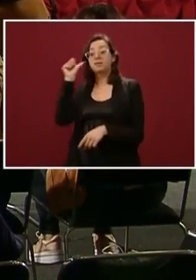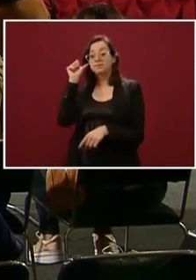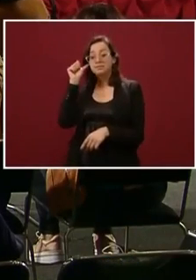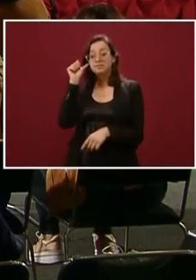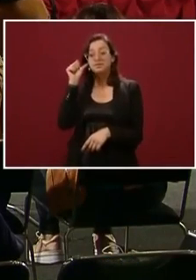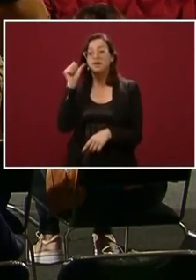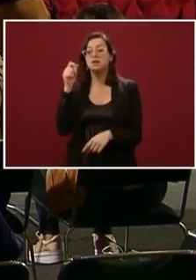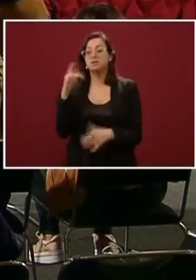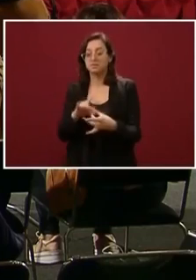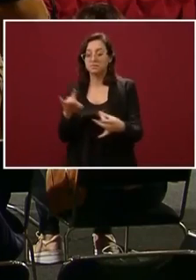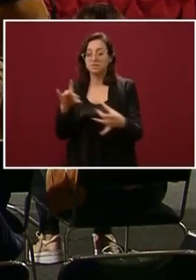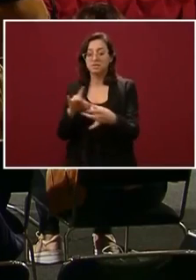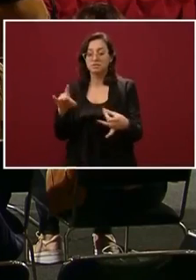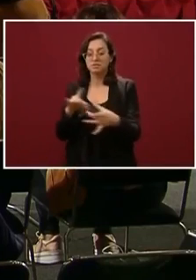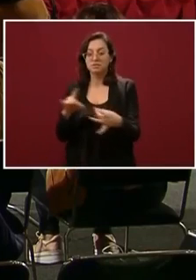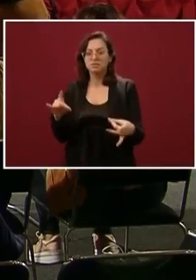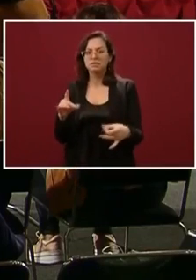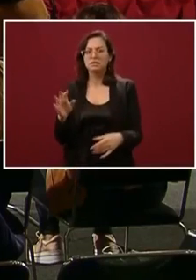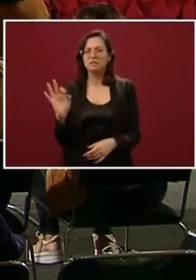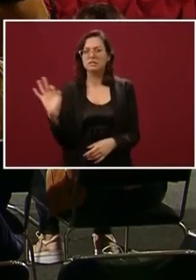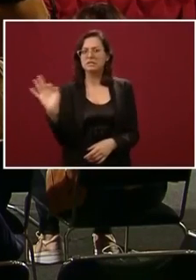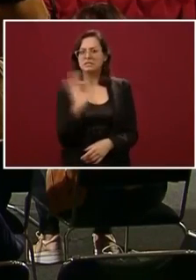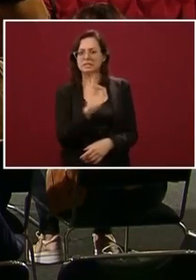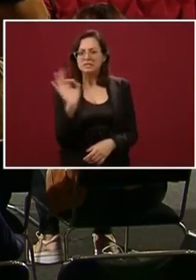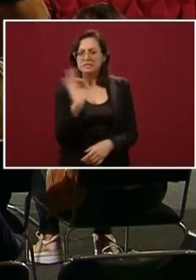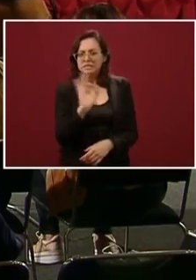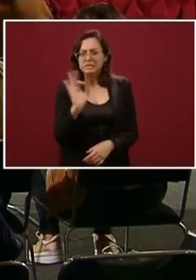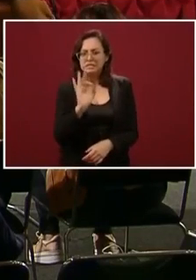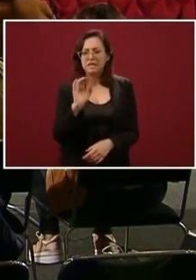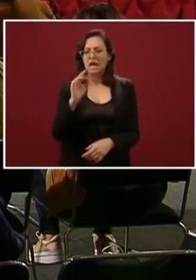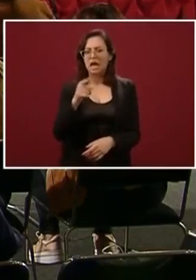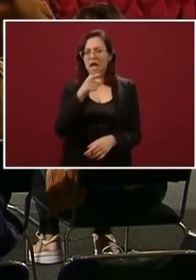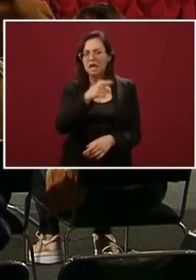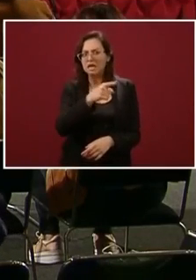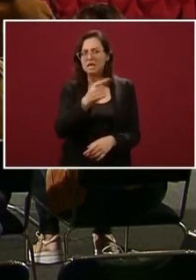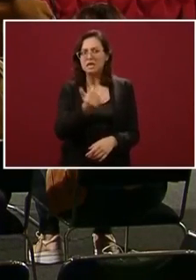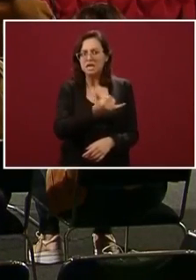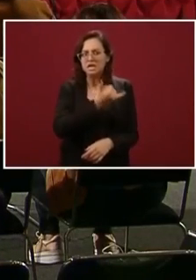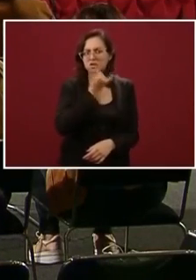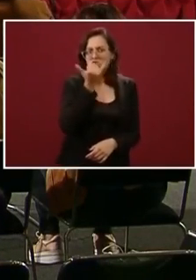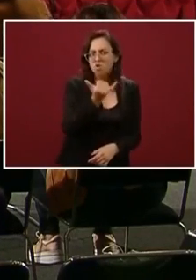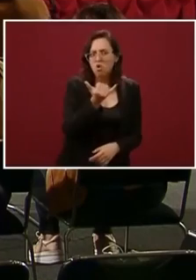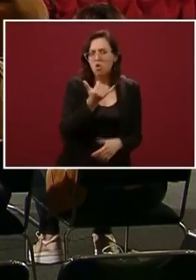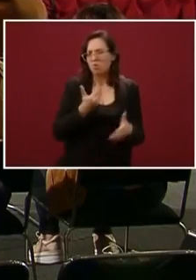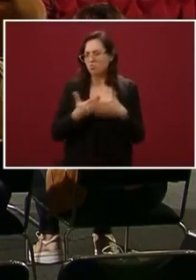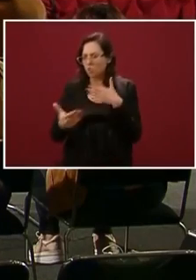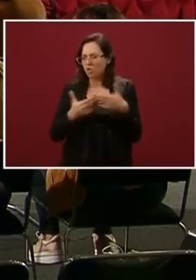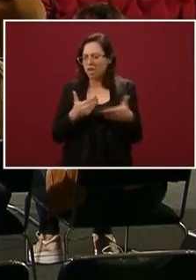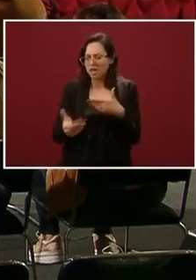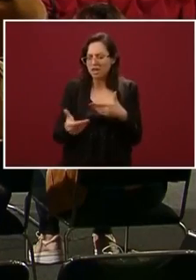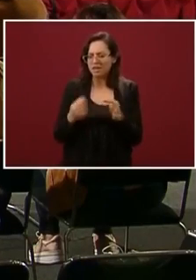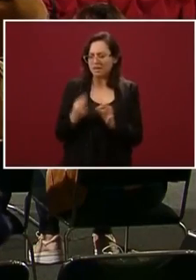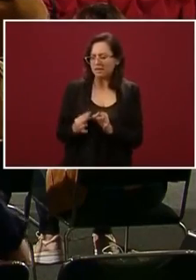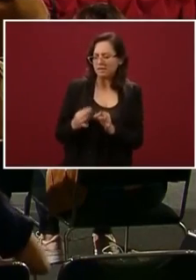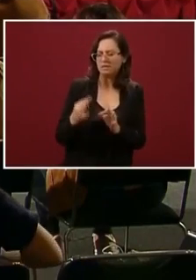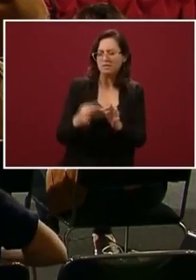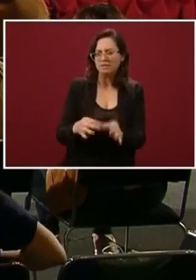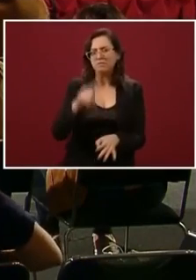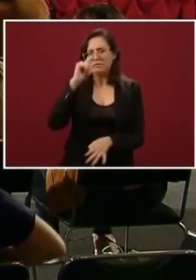preguntaban que si había un desfase con los estados o que si la información no estaba todos los días lista o algo por el